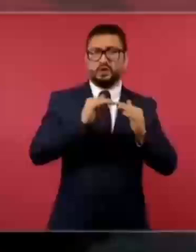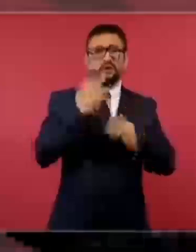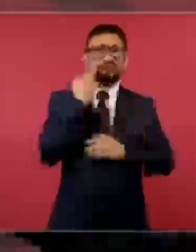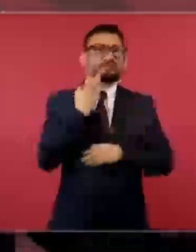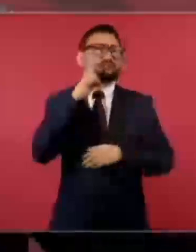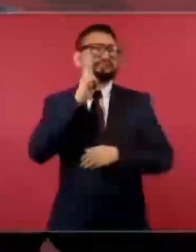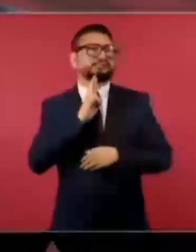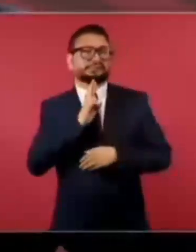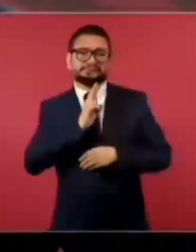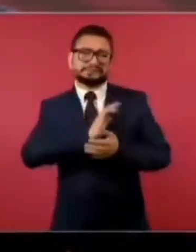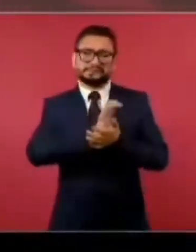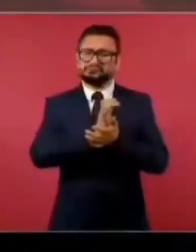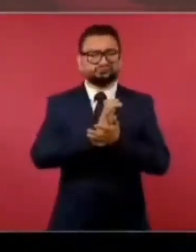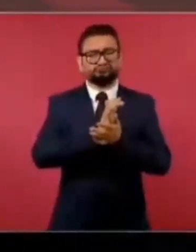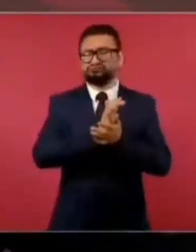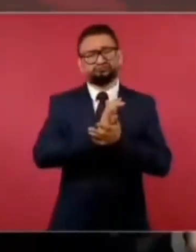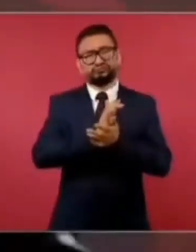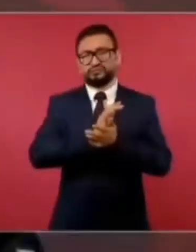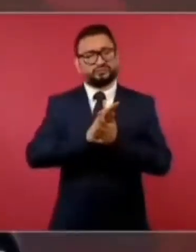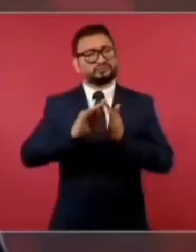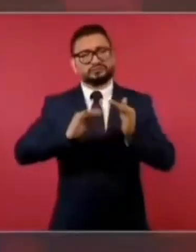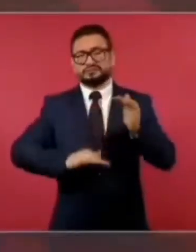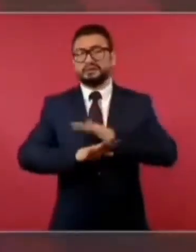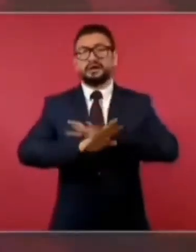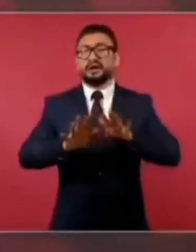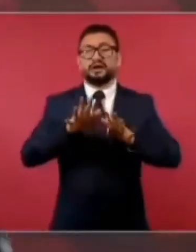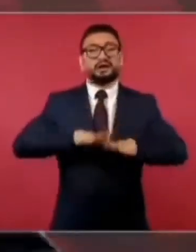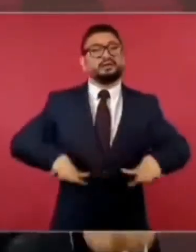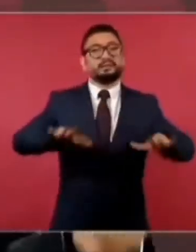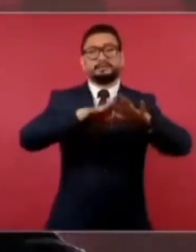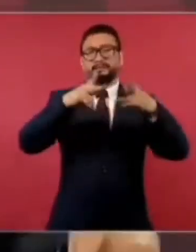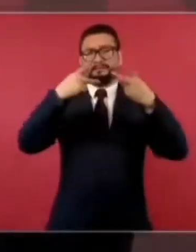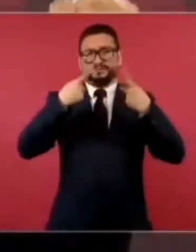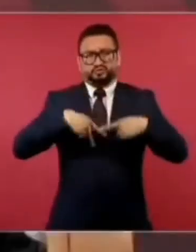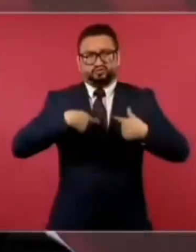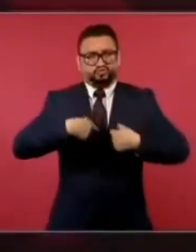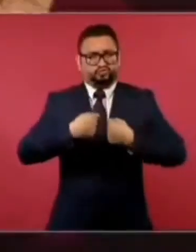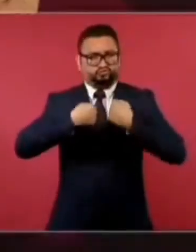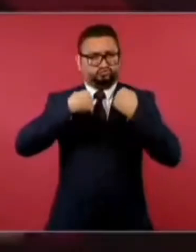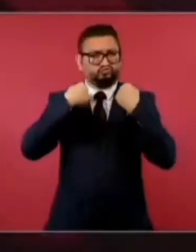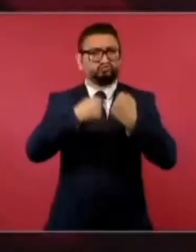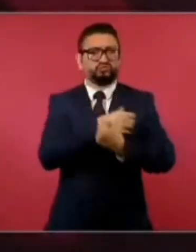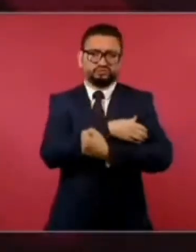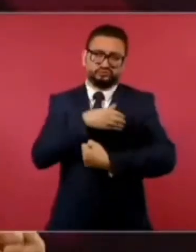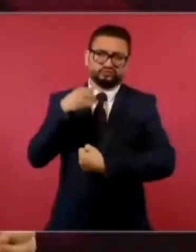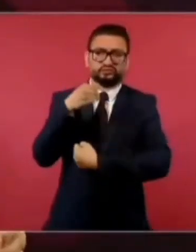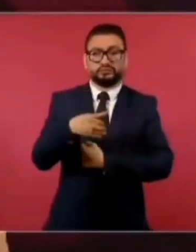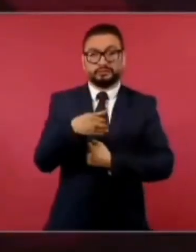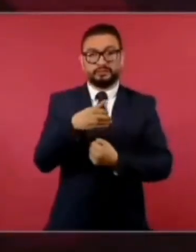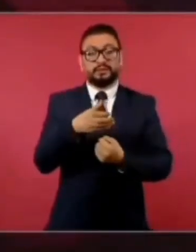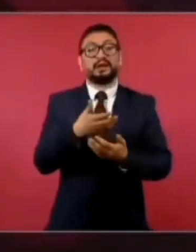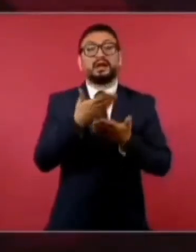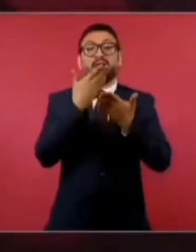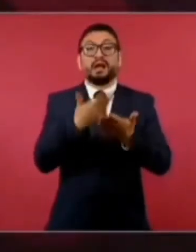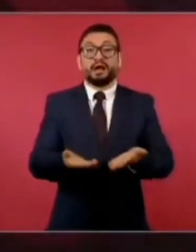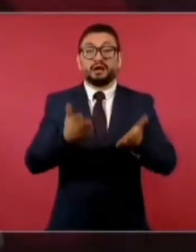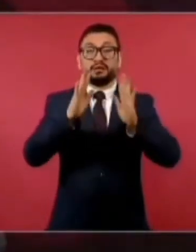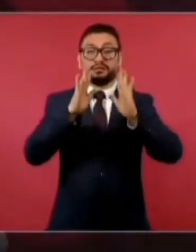el empoderamiento de nuestro pueblo, la verdadera, la auténtica democracia,